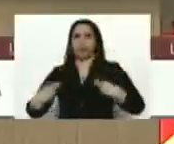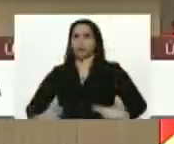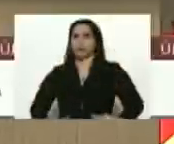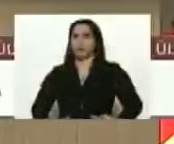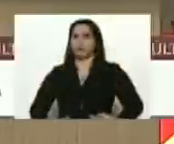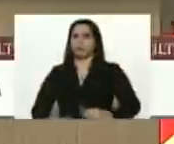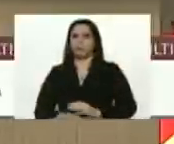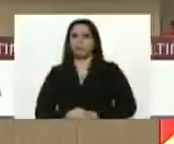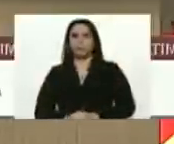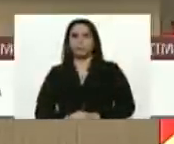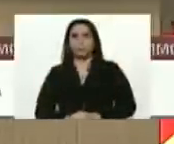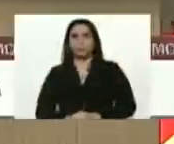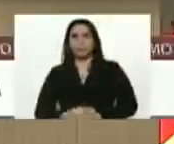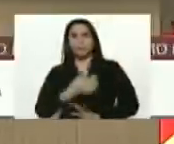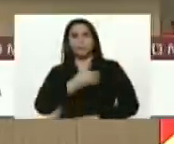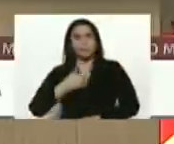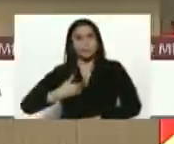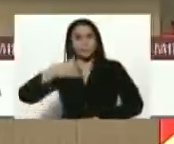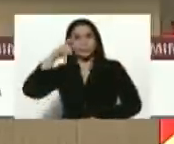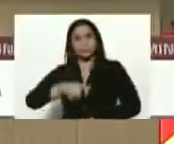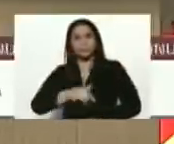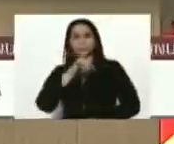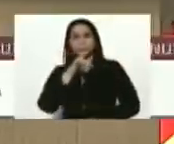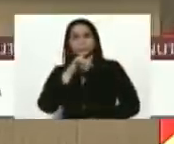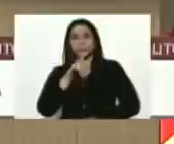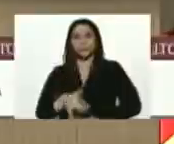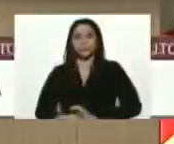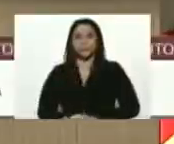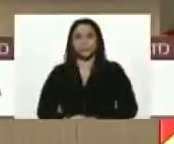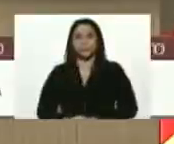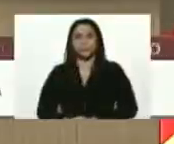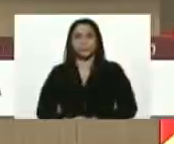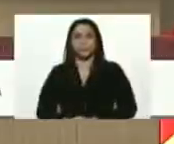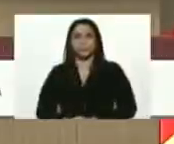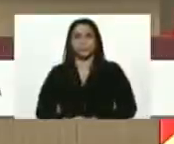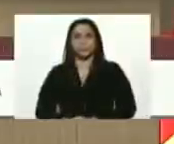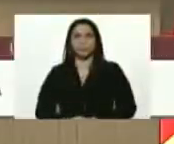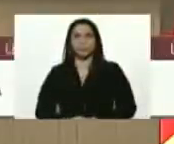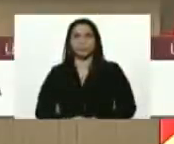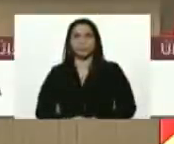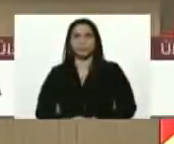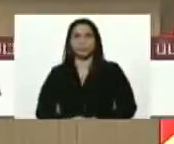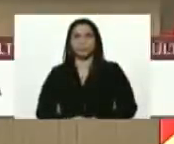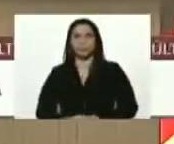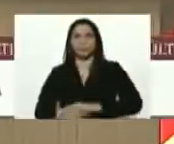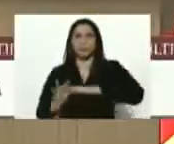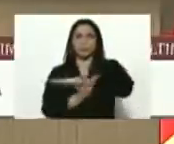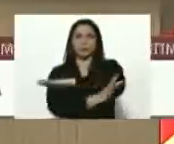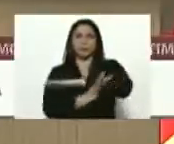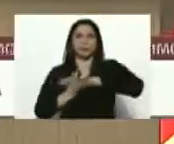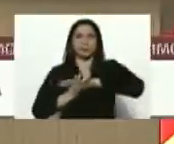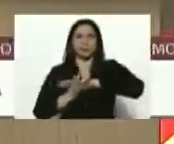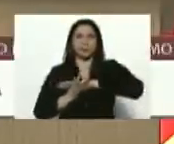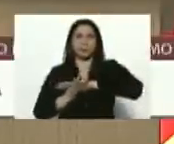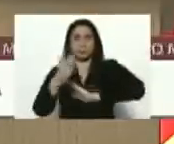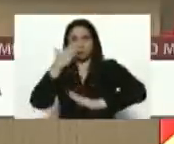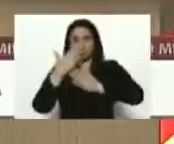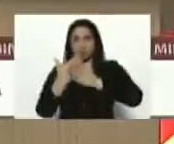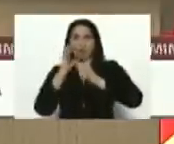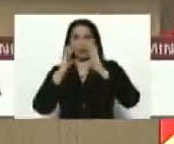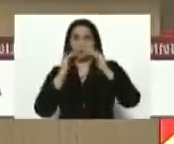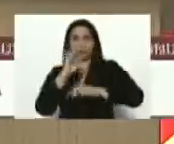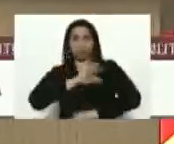global. Bueno, queríamos también informar que en los PAS y en los puestos de atención social integral,